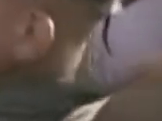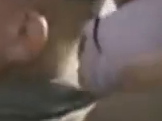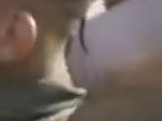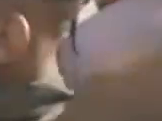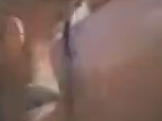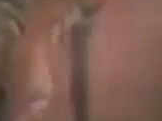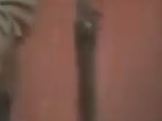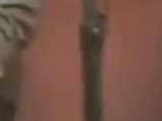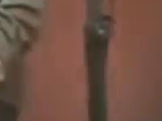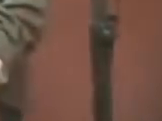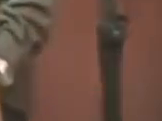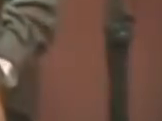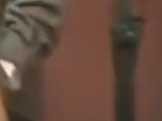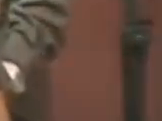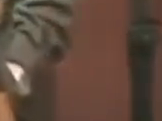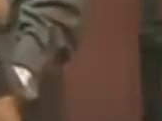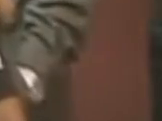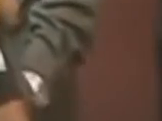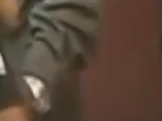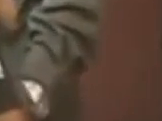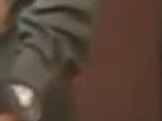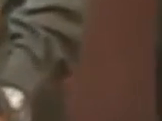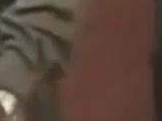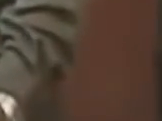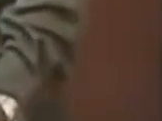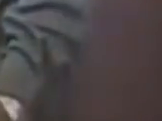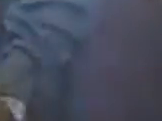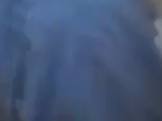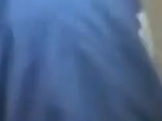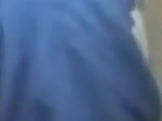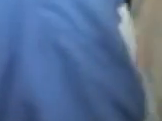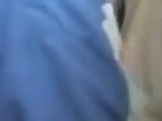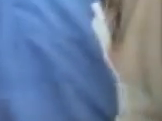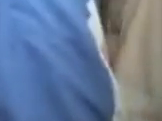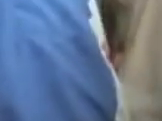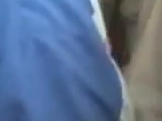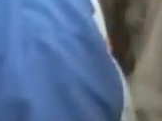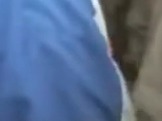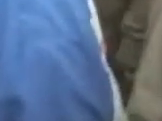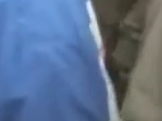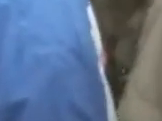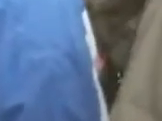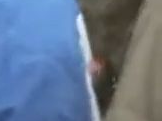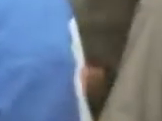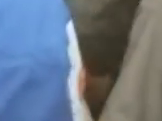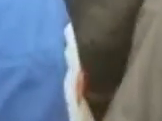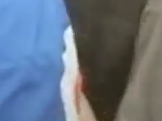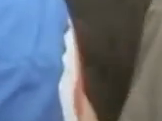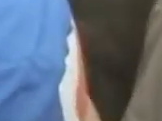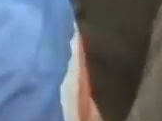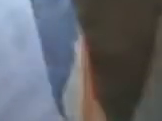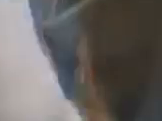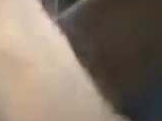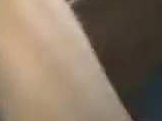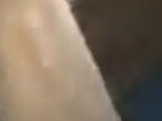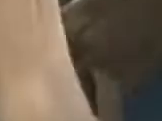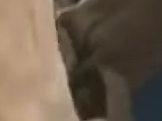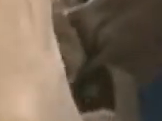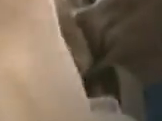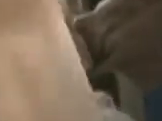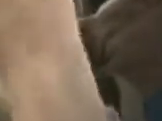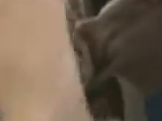perdur estamos contigo presidente por la patria por ti te amamos el comandante obrero el comandante